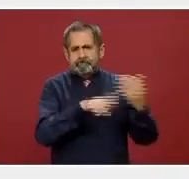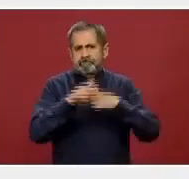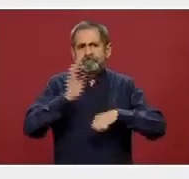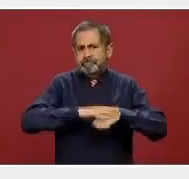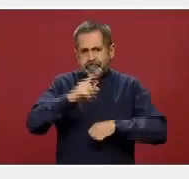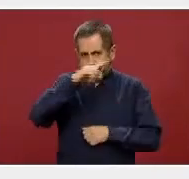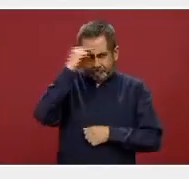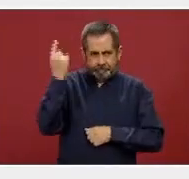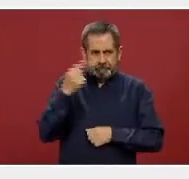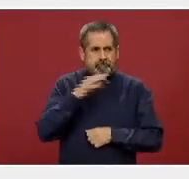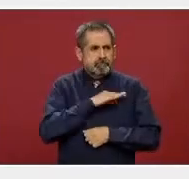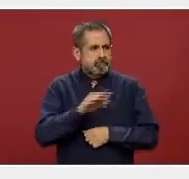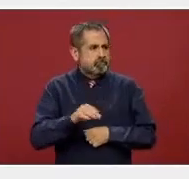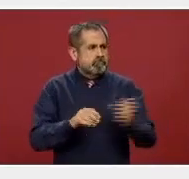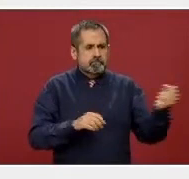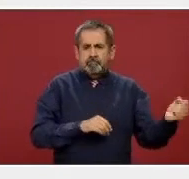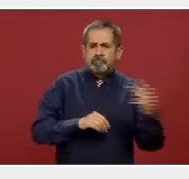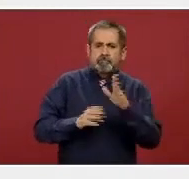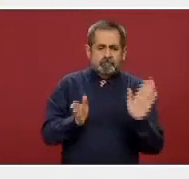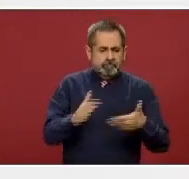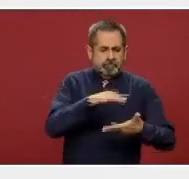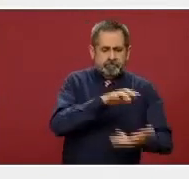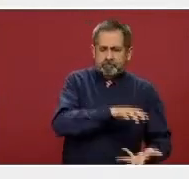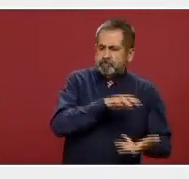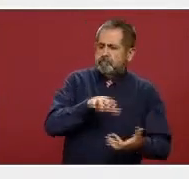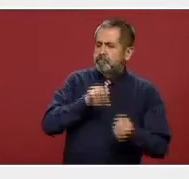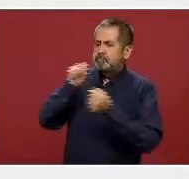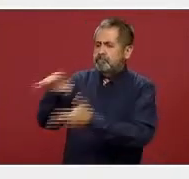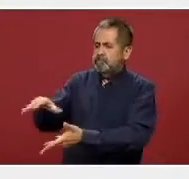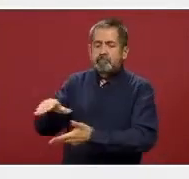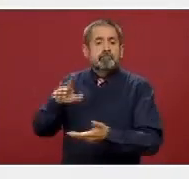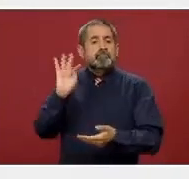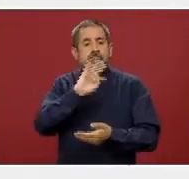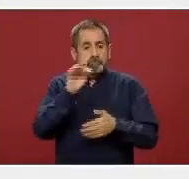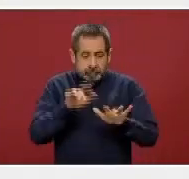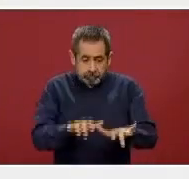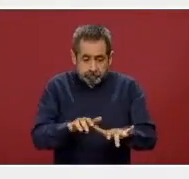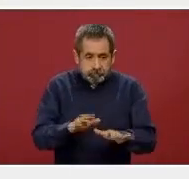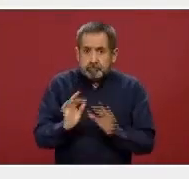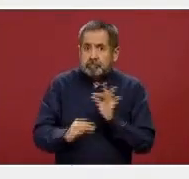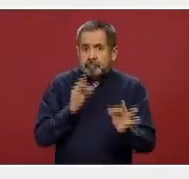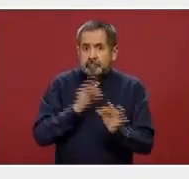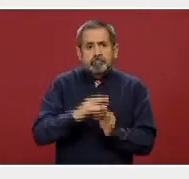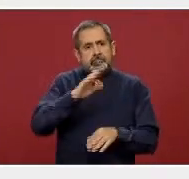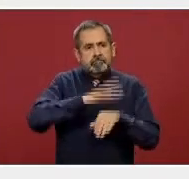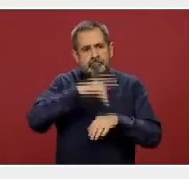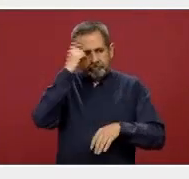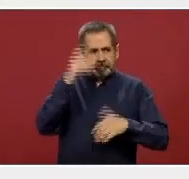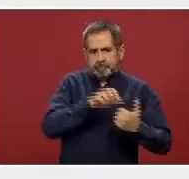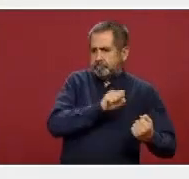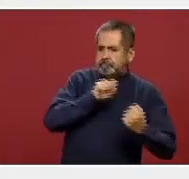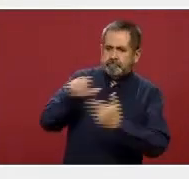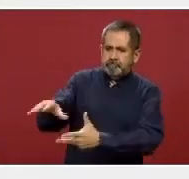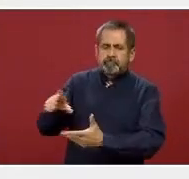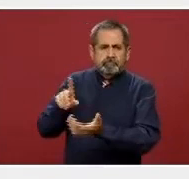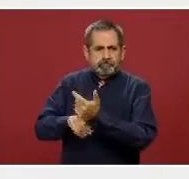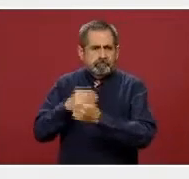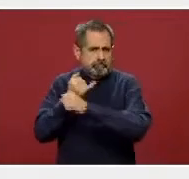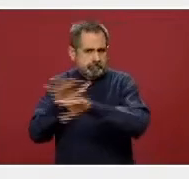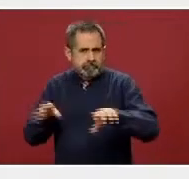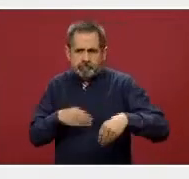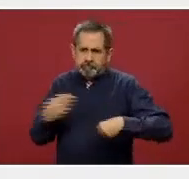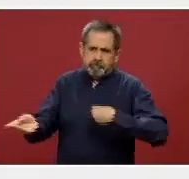enviarles el kit a su domicilio. Si tenemos su dirección actualizada, va a ser más fácil enviarles